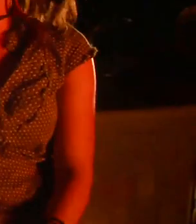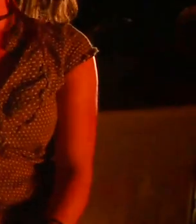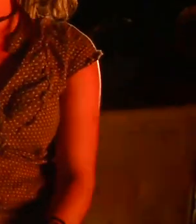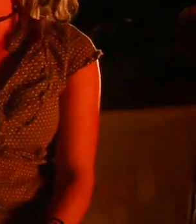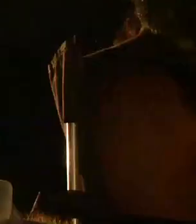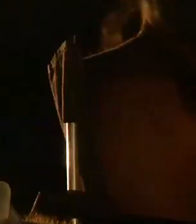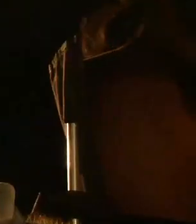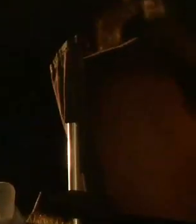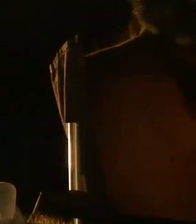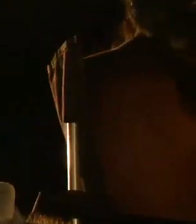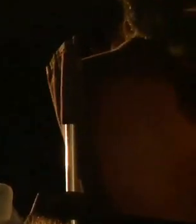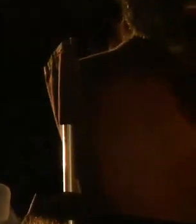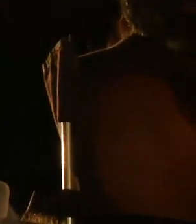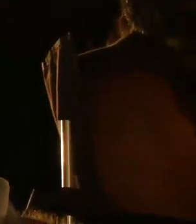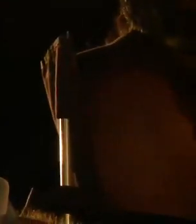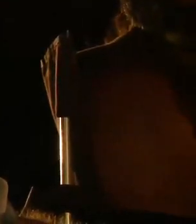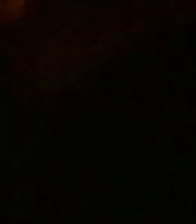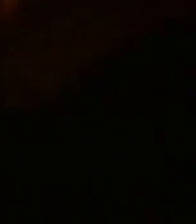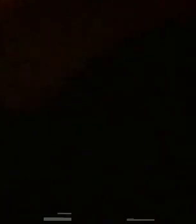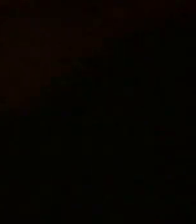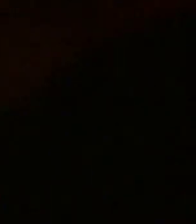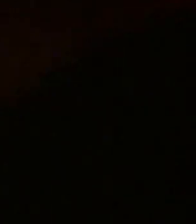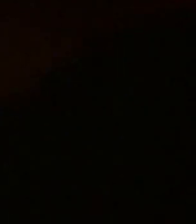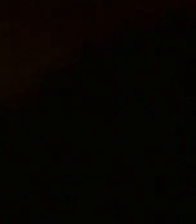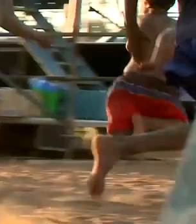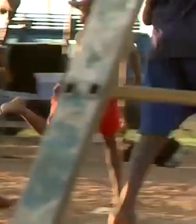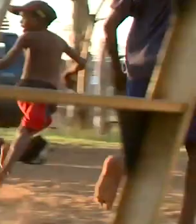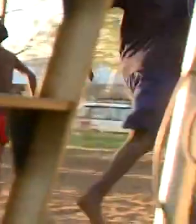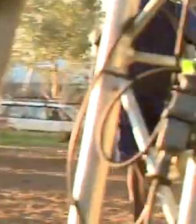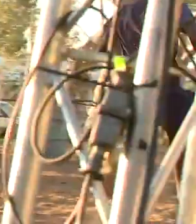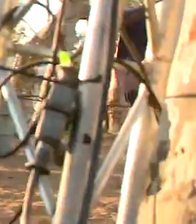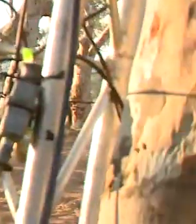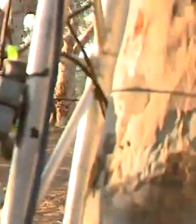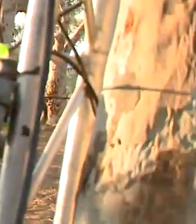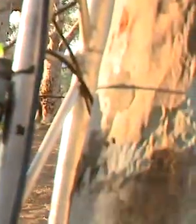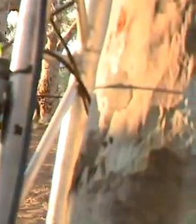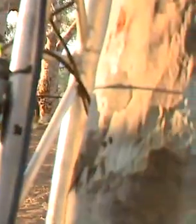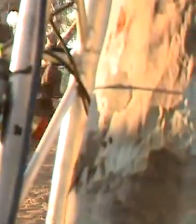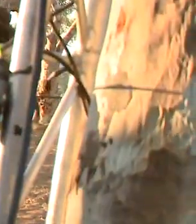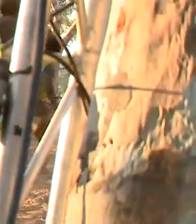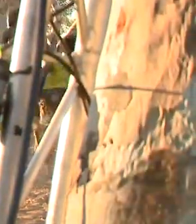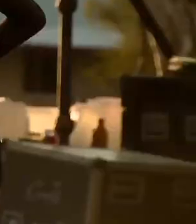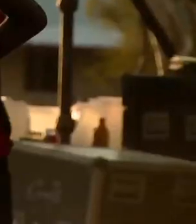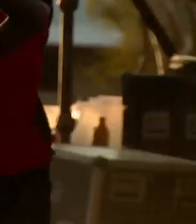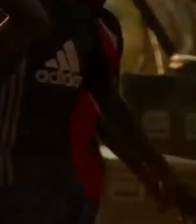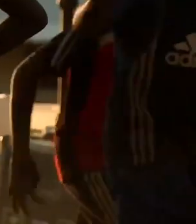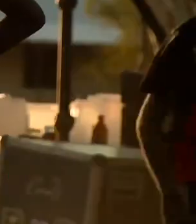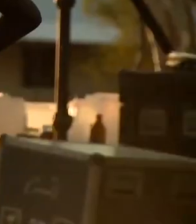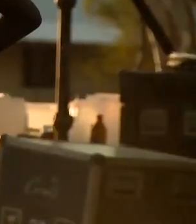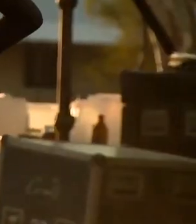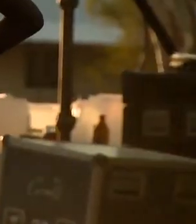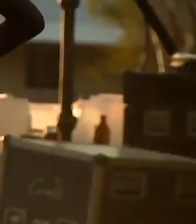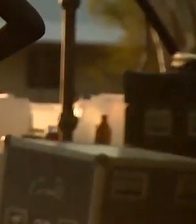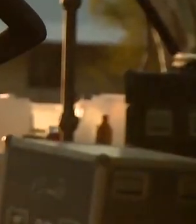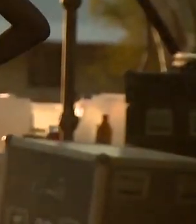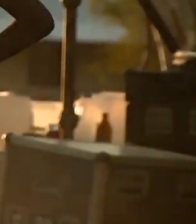representación, trabajar con la comunidad y aprender cosas juntos. Se trata de...